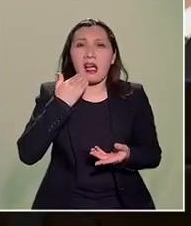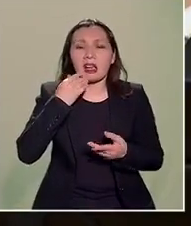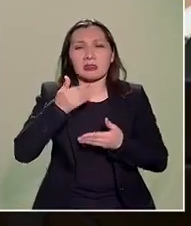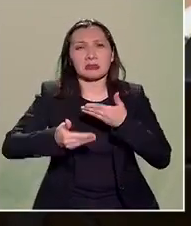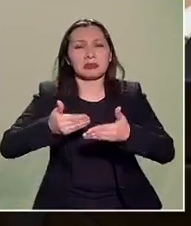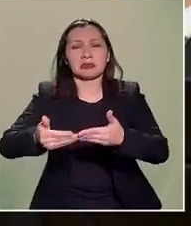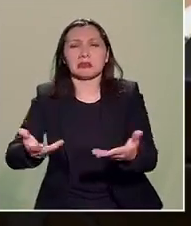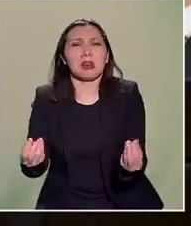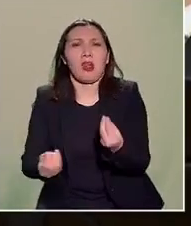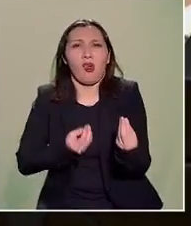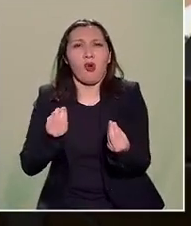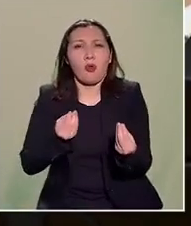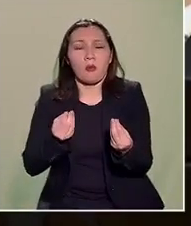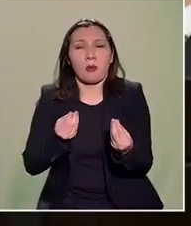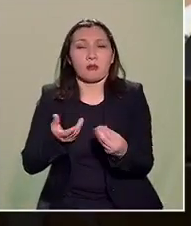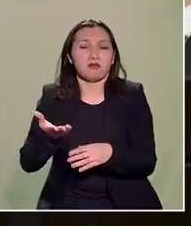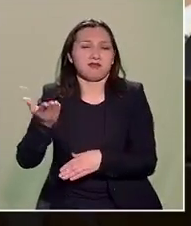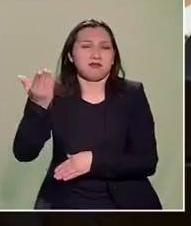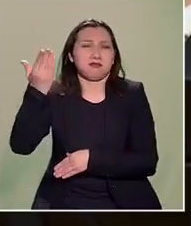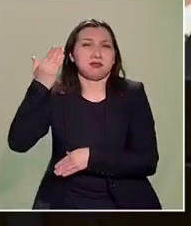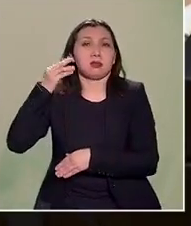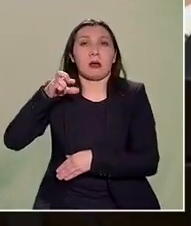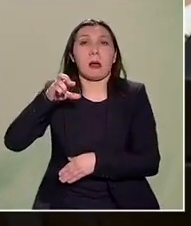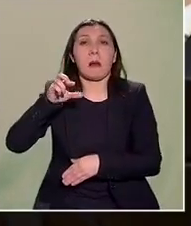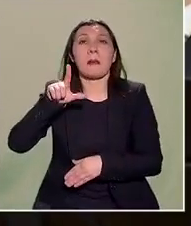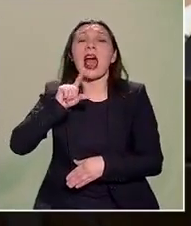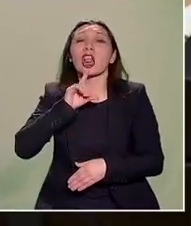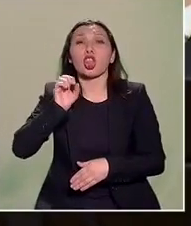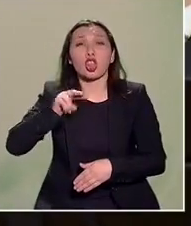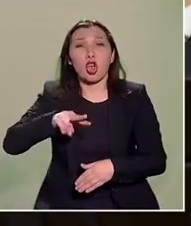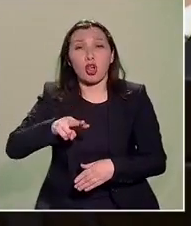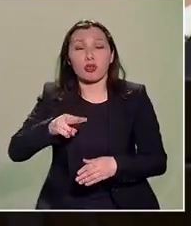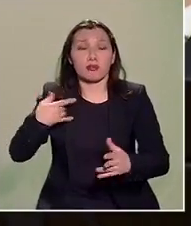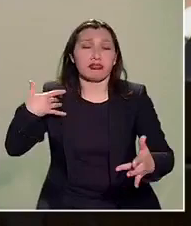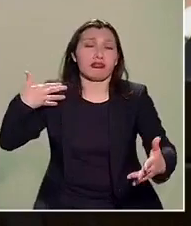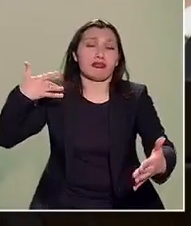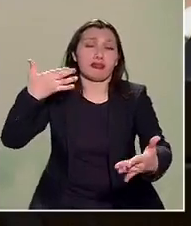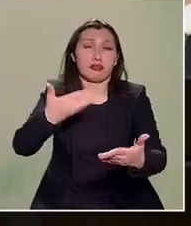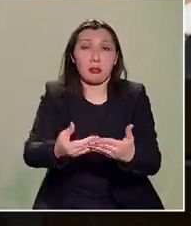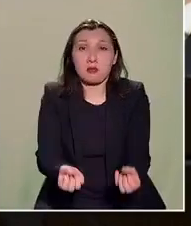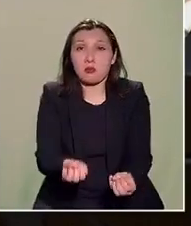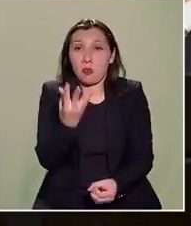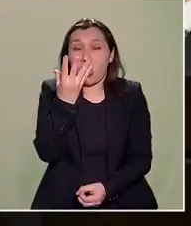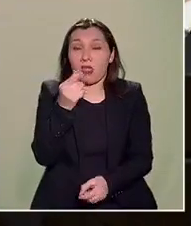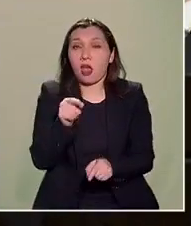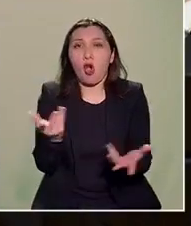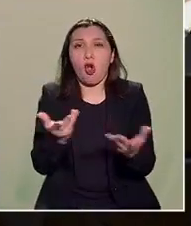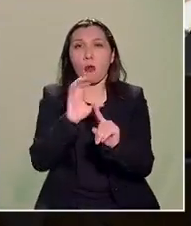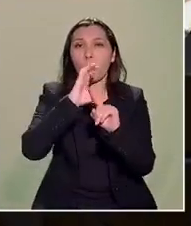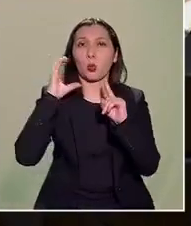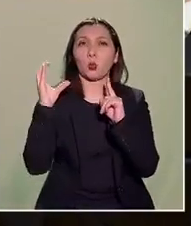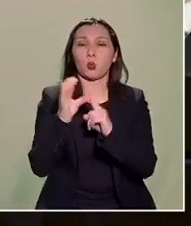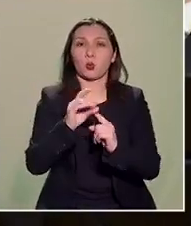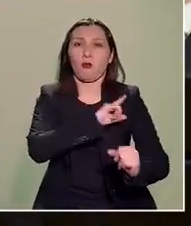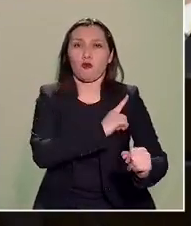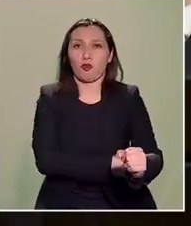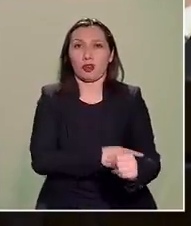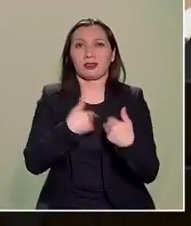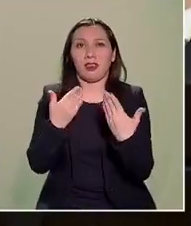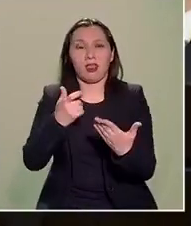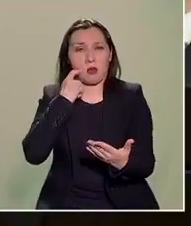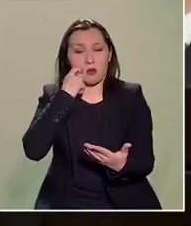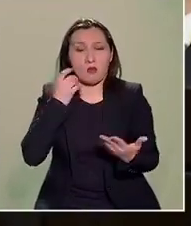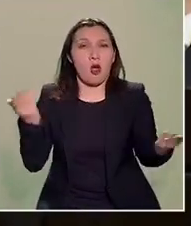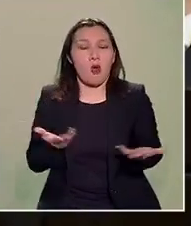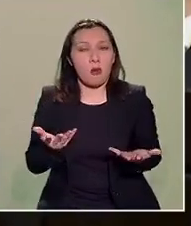matica desde la época de platón a la moderna de qué modo también la cultura es una fuerza humanizadora